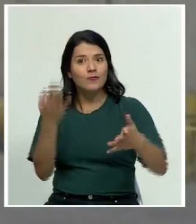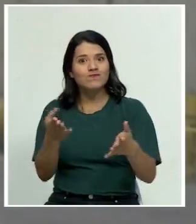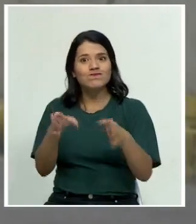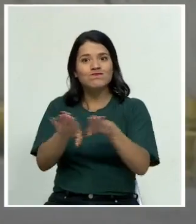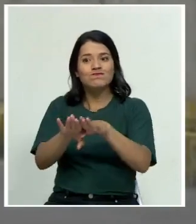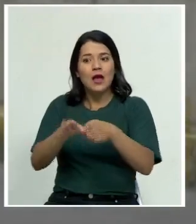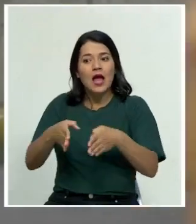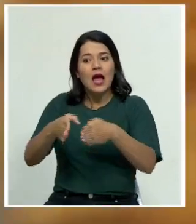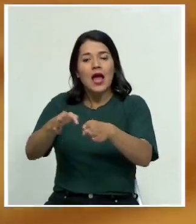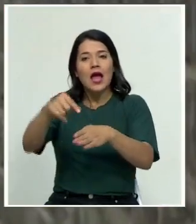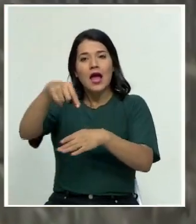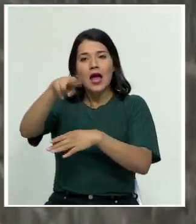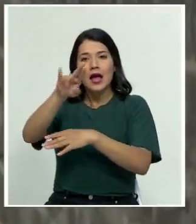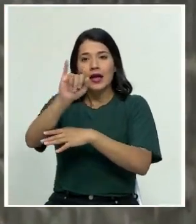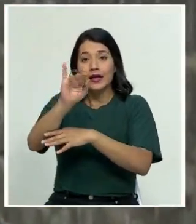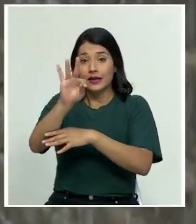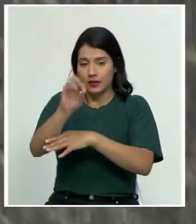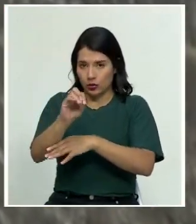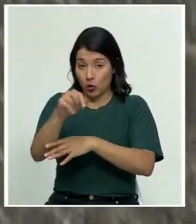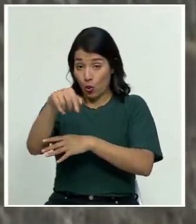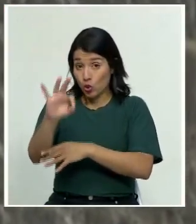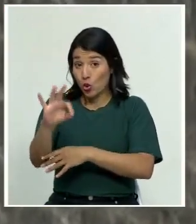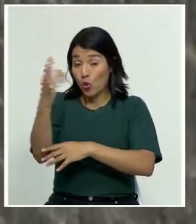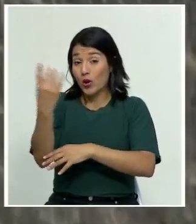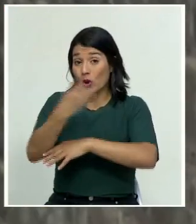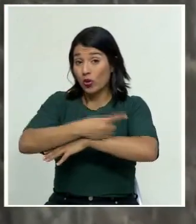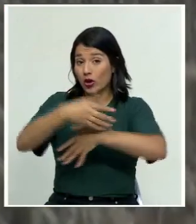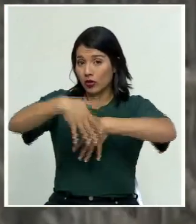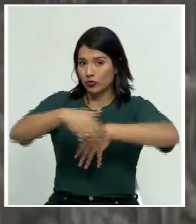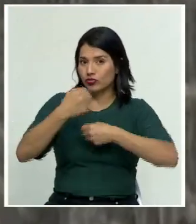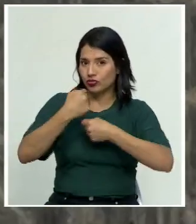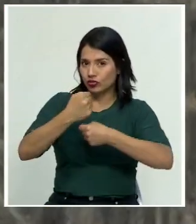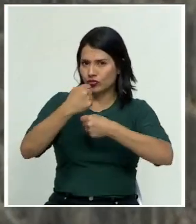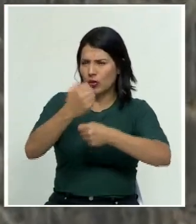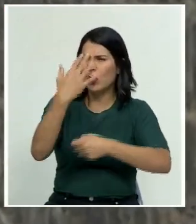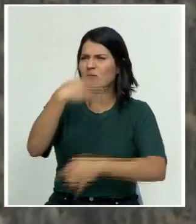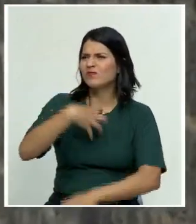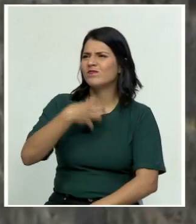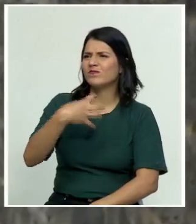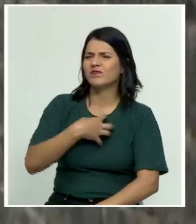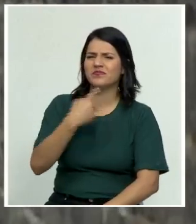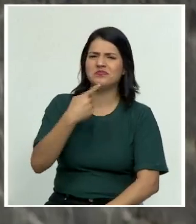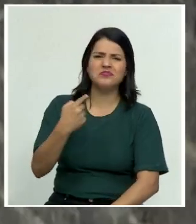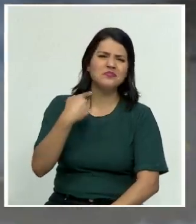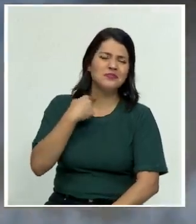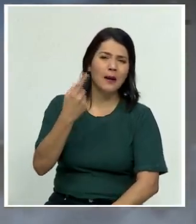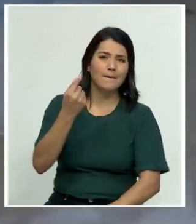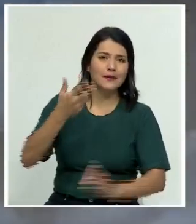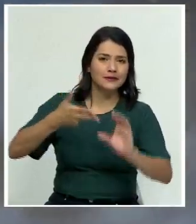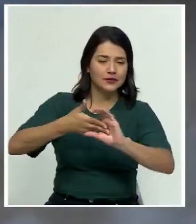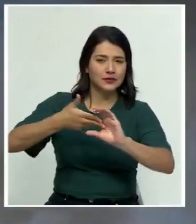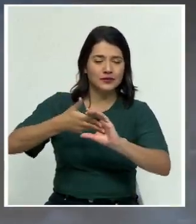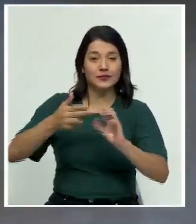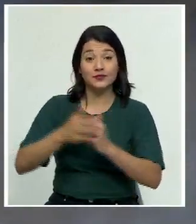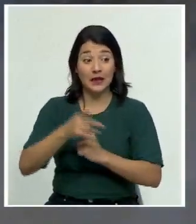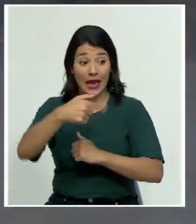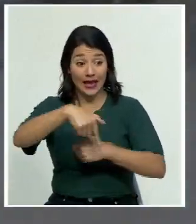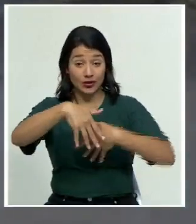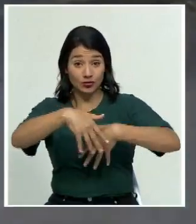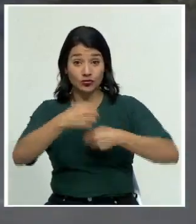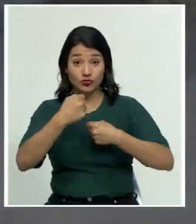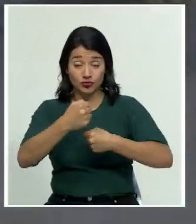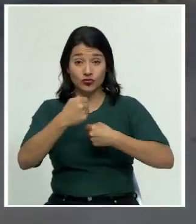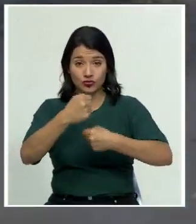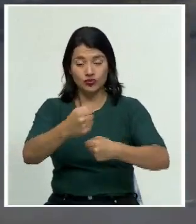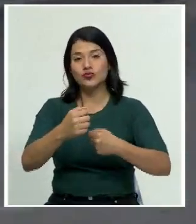Es el noveno día de protestas contra el gobierno, que reclaman la reducción de los precios del combustible. Los manifestantes chocaron con